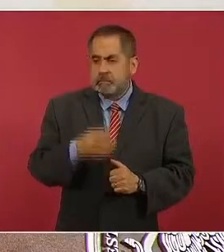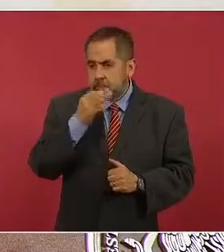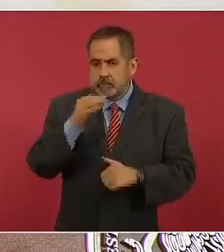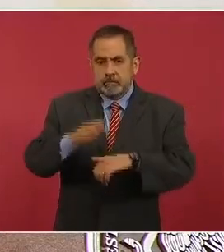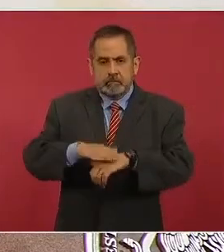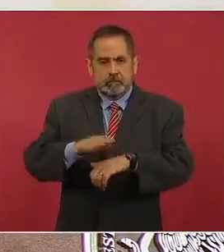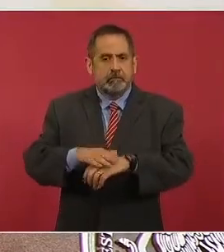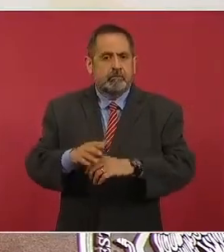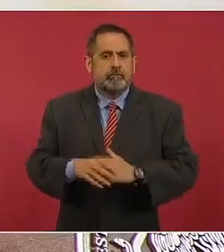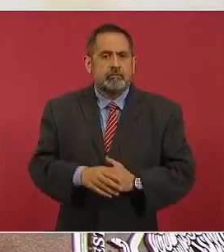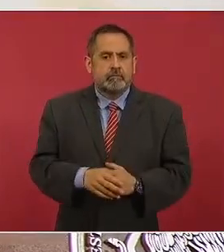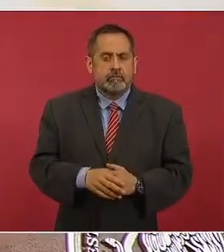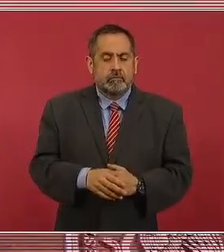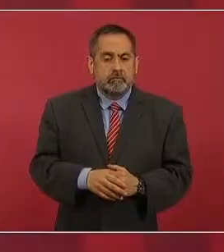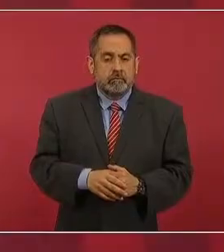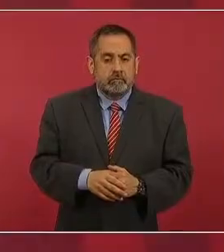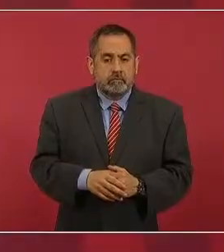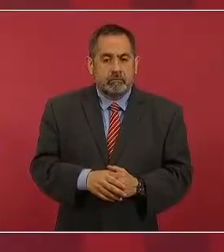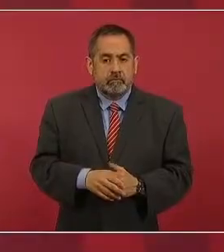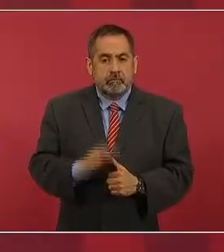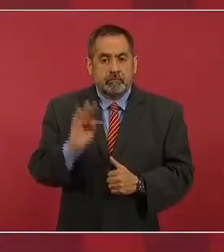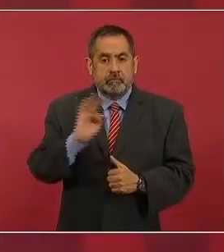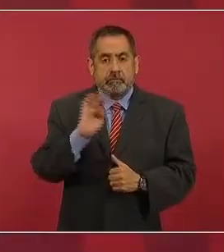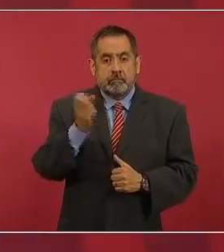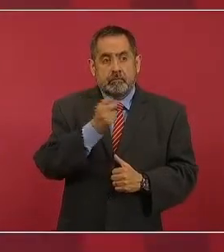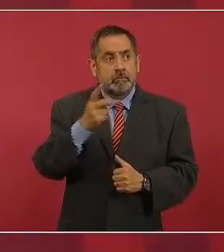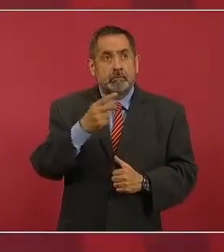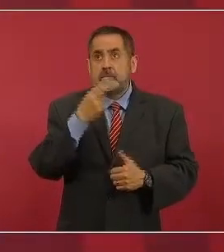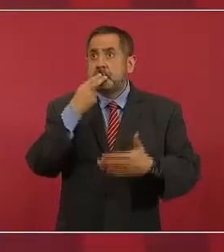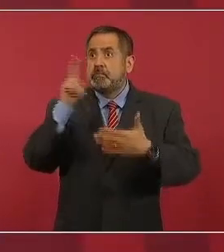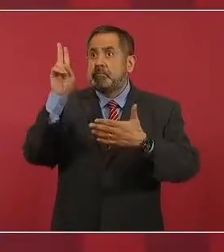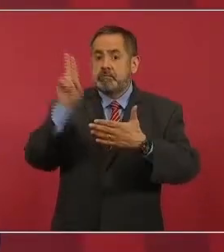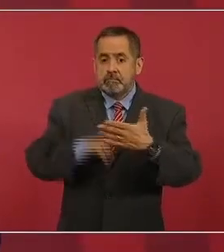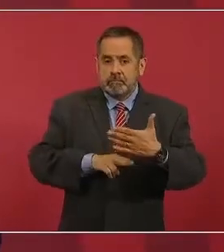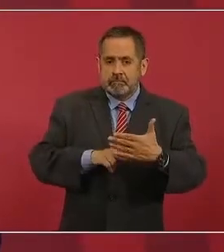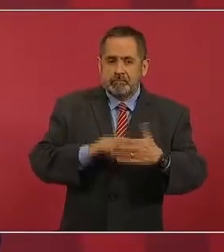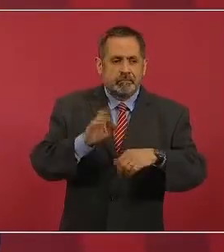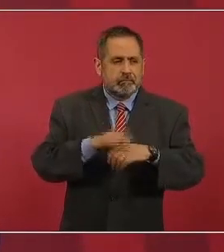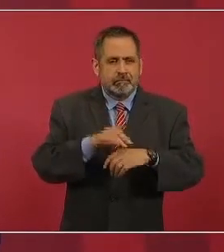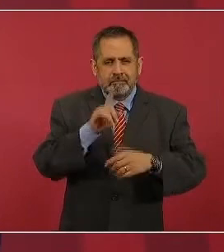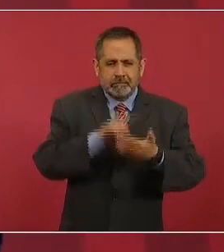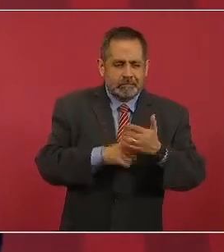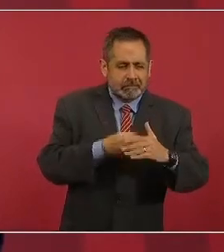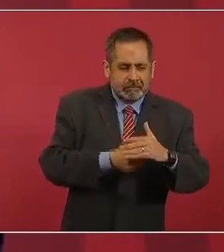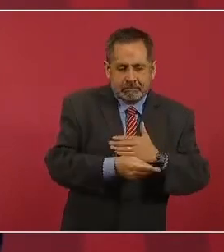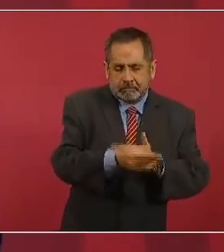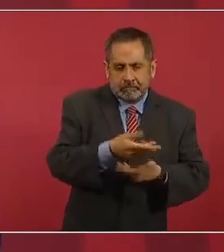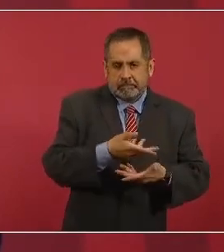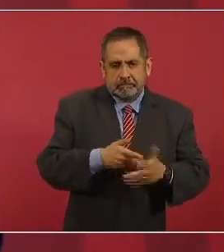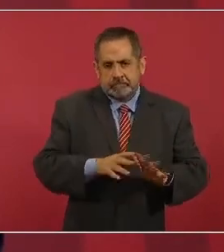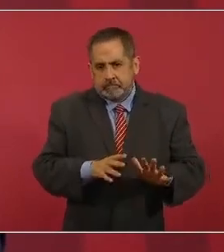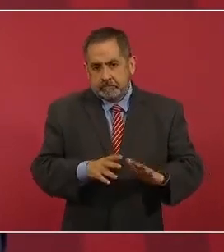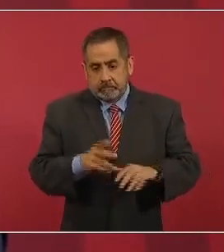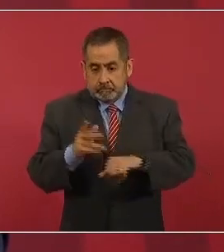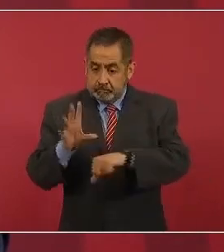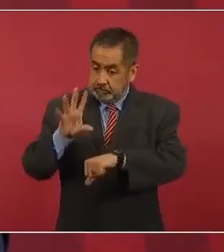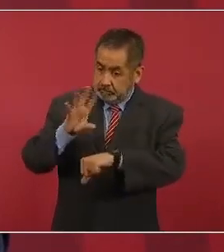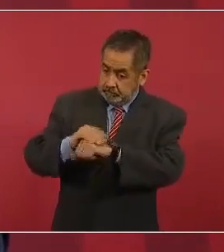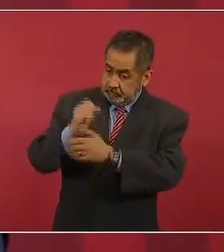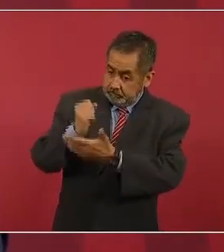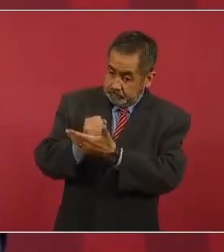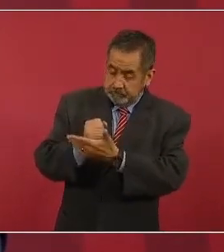adelanto, si están clausuradas porque hubo contrabando y demás, pero tienen permiso,